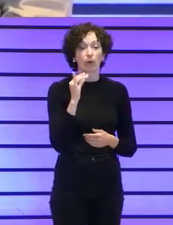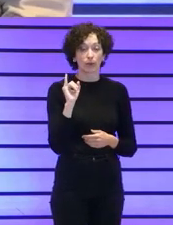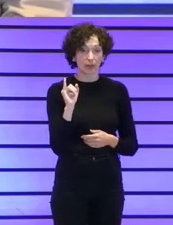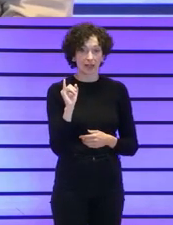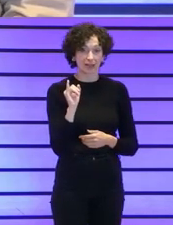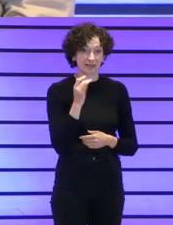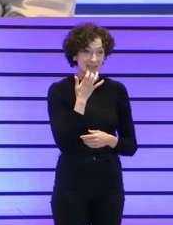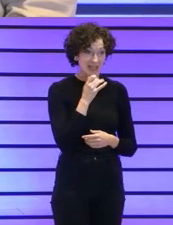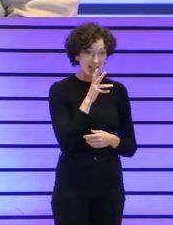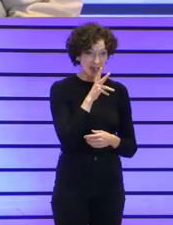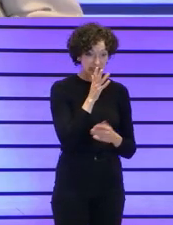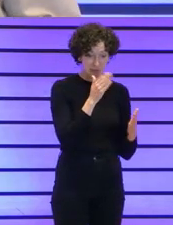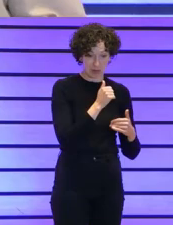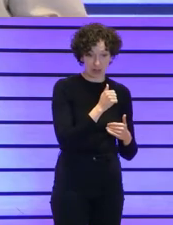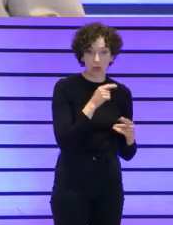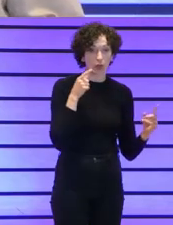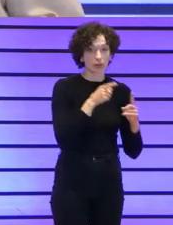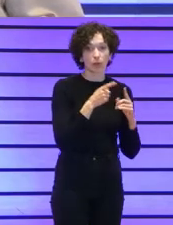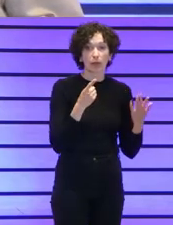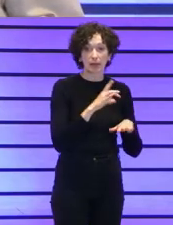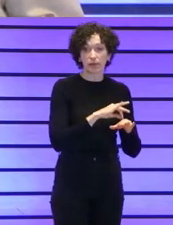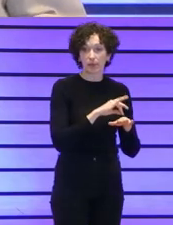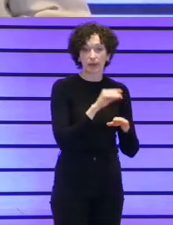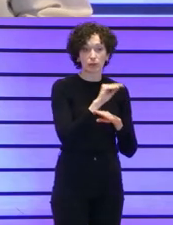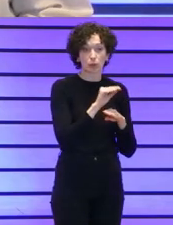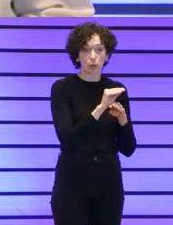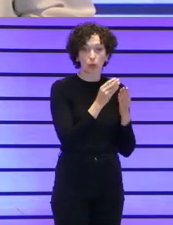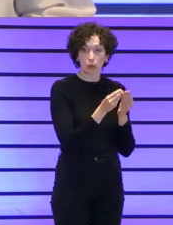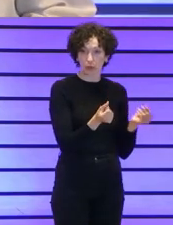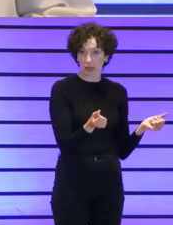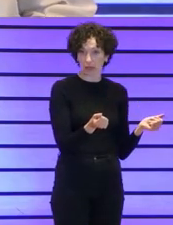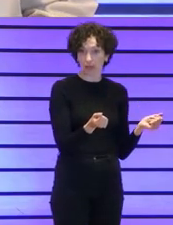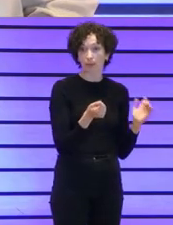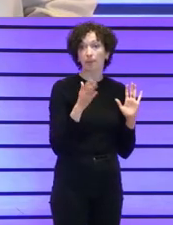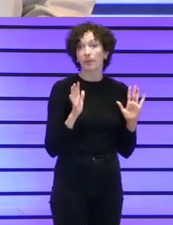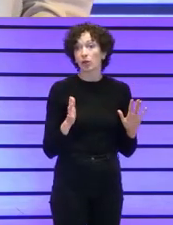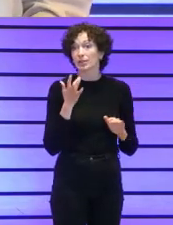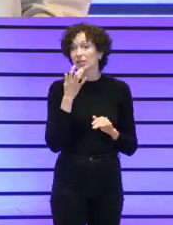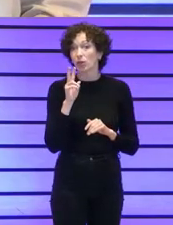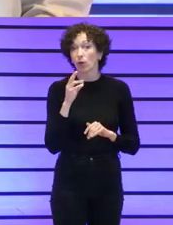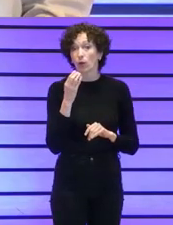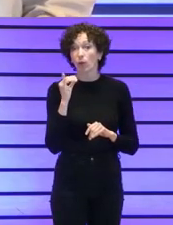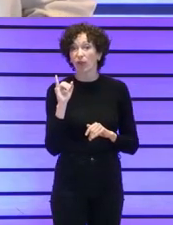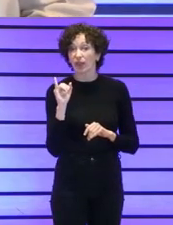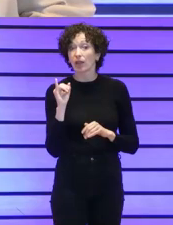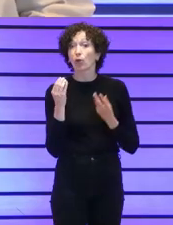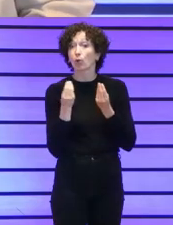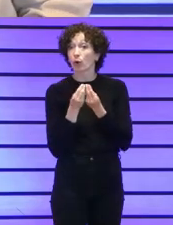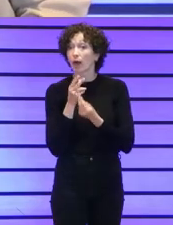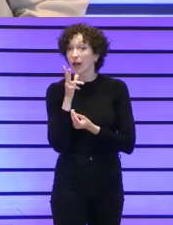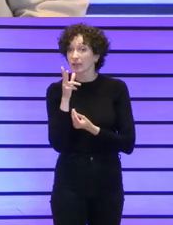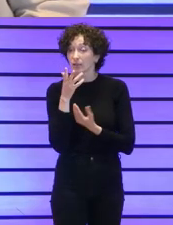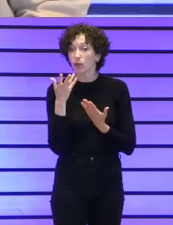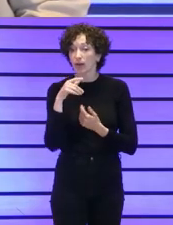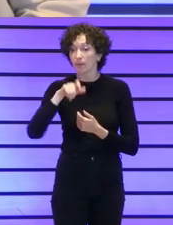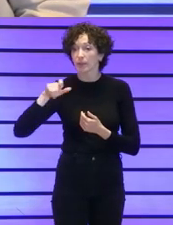H es curar enfermedades. Y la misión de una UCI con H es sanar